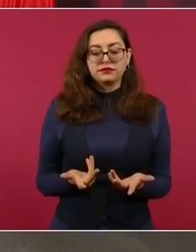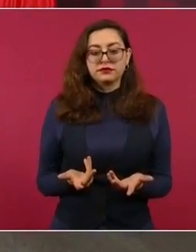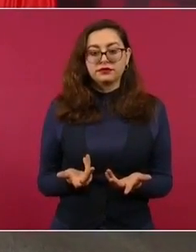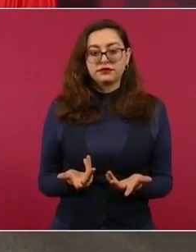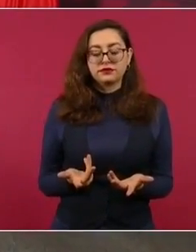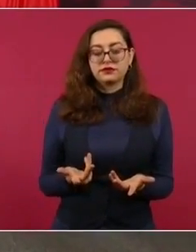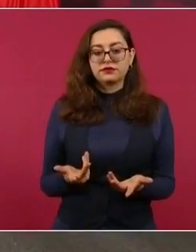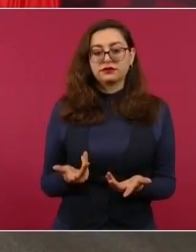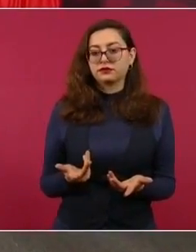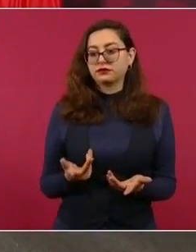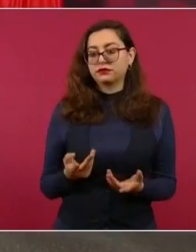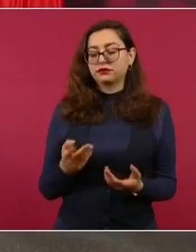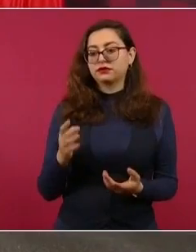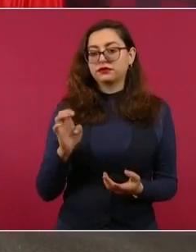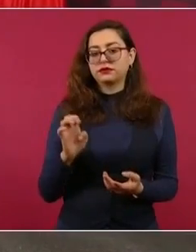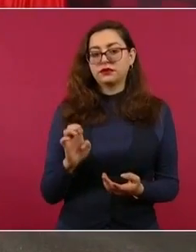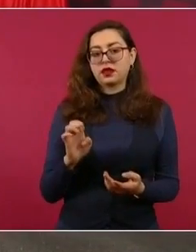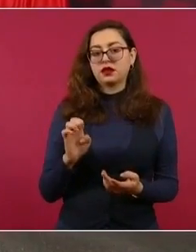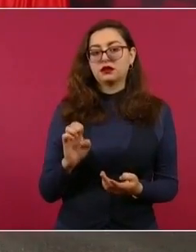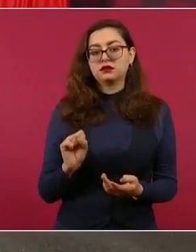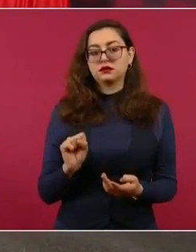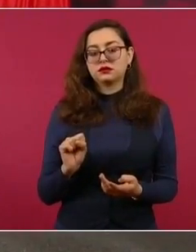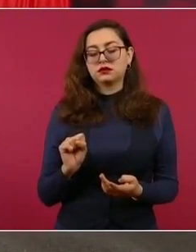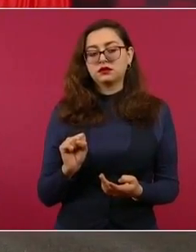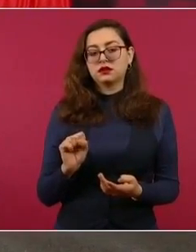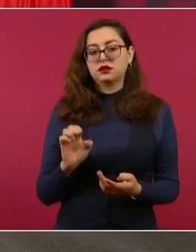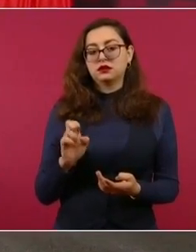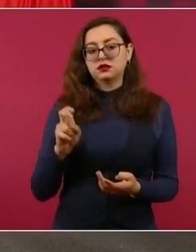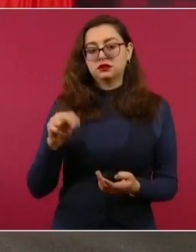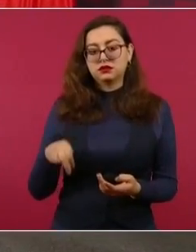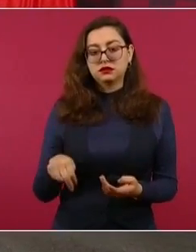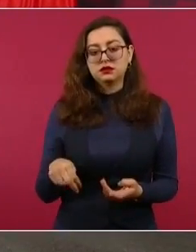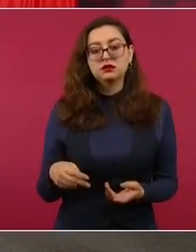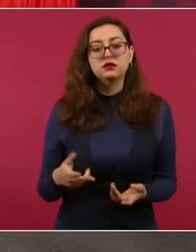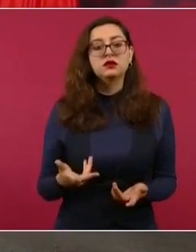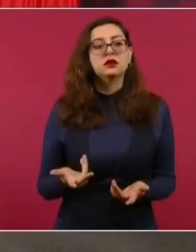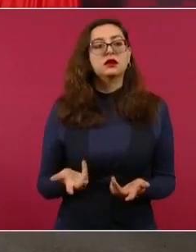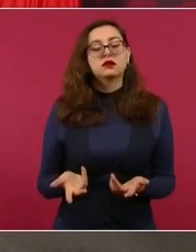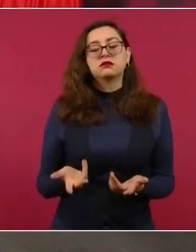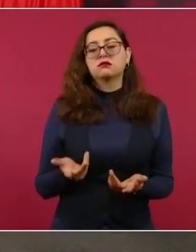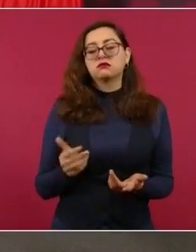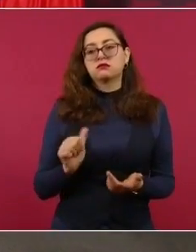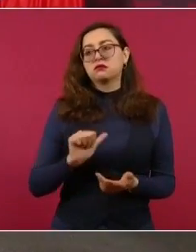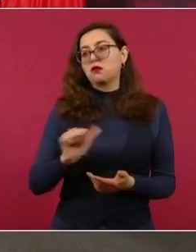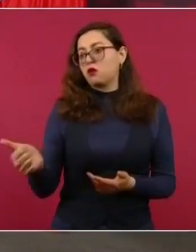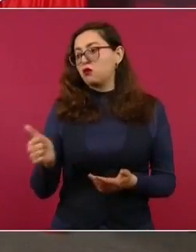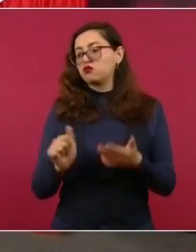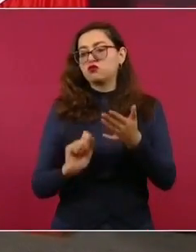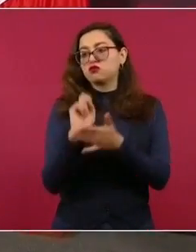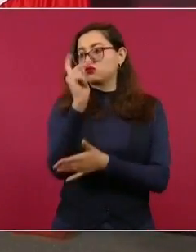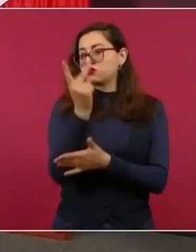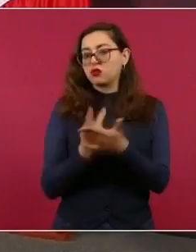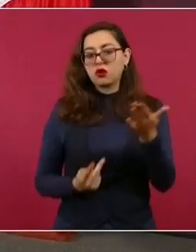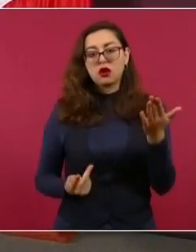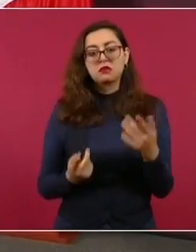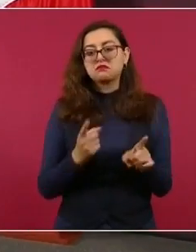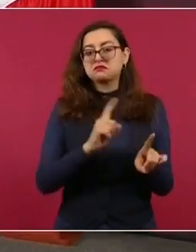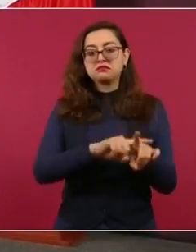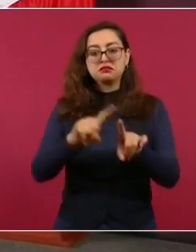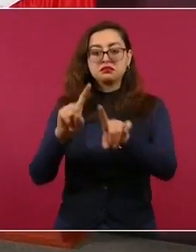la escuela es nuestra en programas de